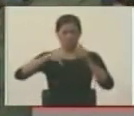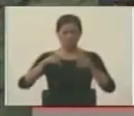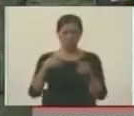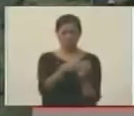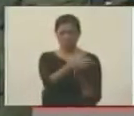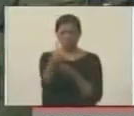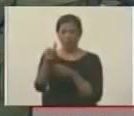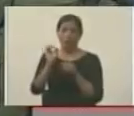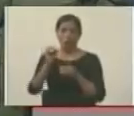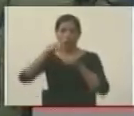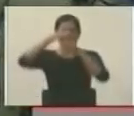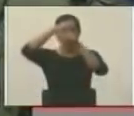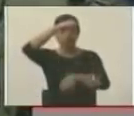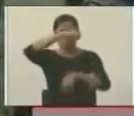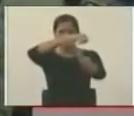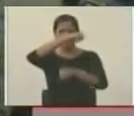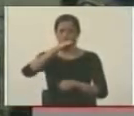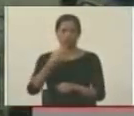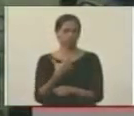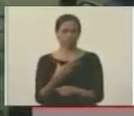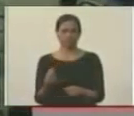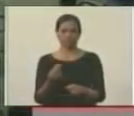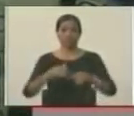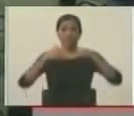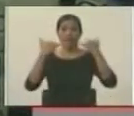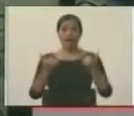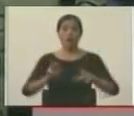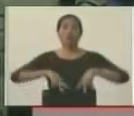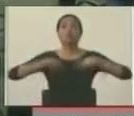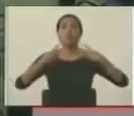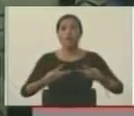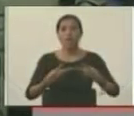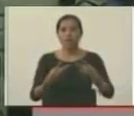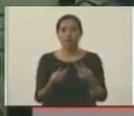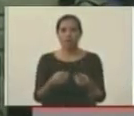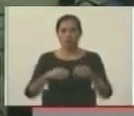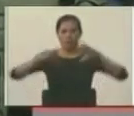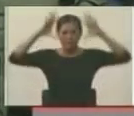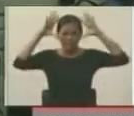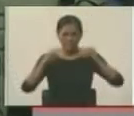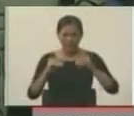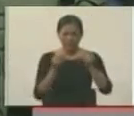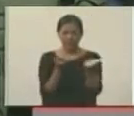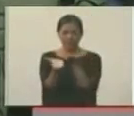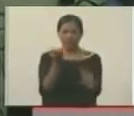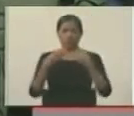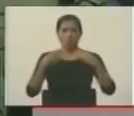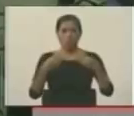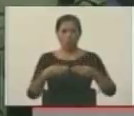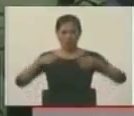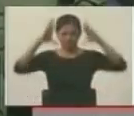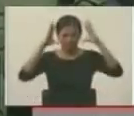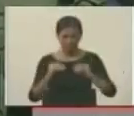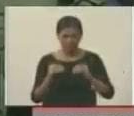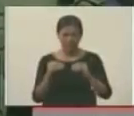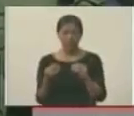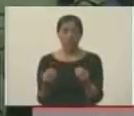aviones, sino el bombardeo y la destrucción del servicio público vital de la gente para